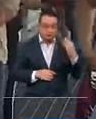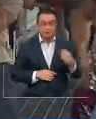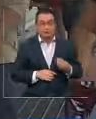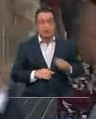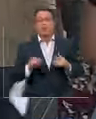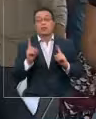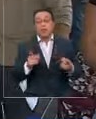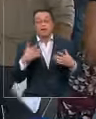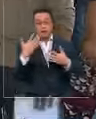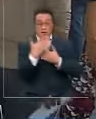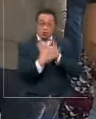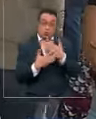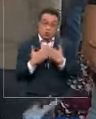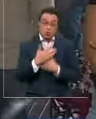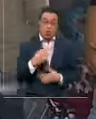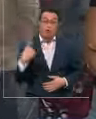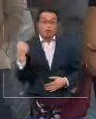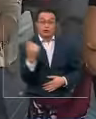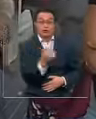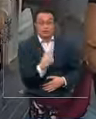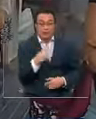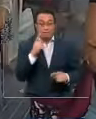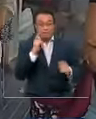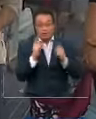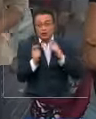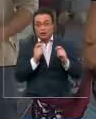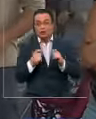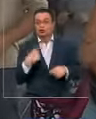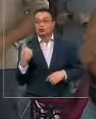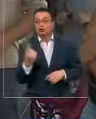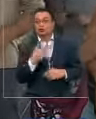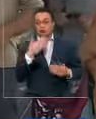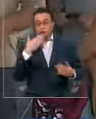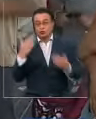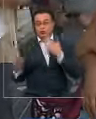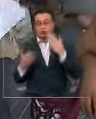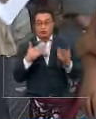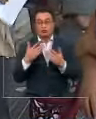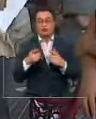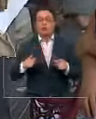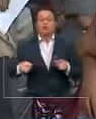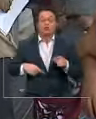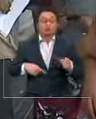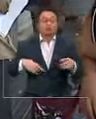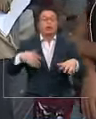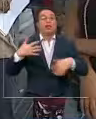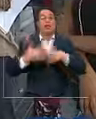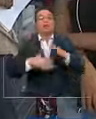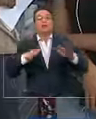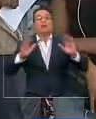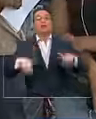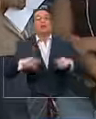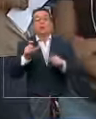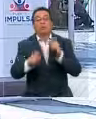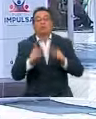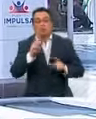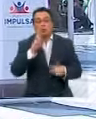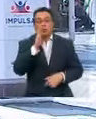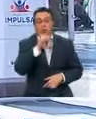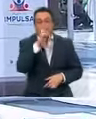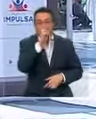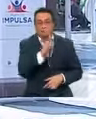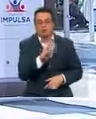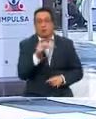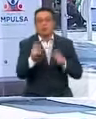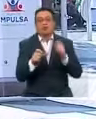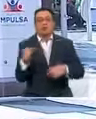que cuidarnos. Está peligroso como está todo este contagio que hay, es debido al mismo, del desorden, de la gente que no respeta. La gente no